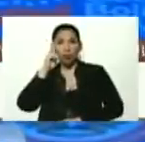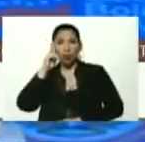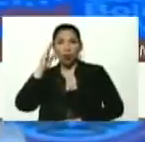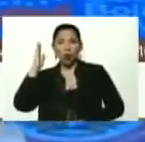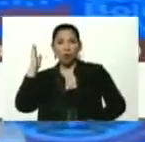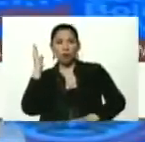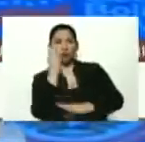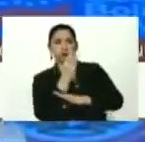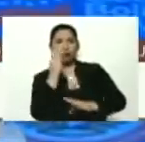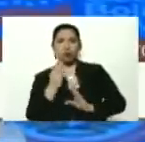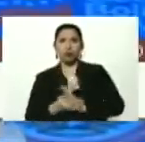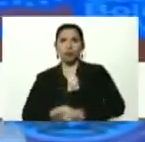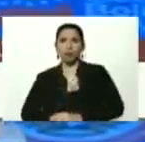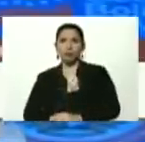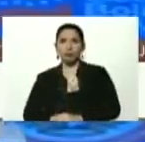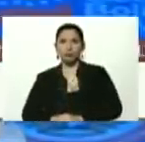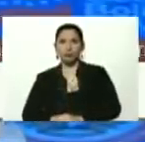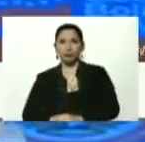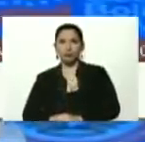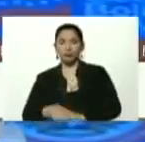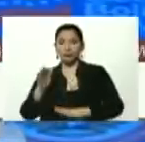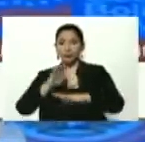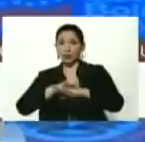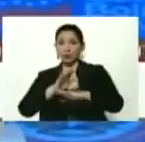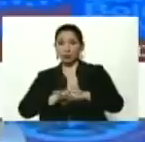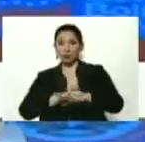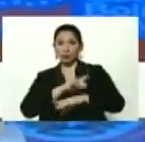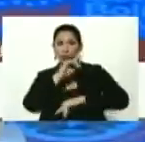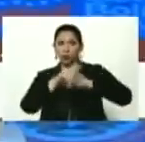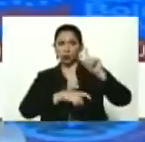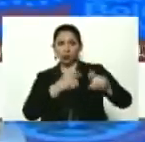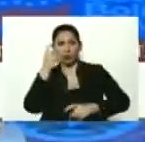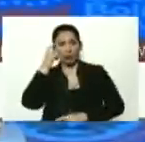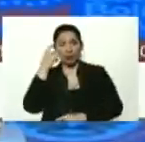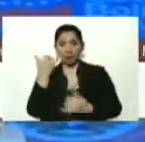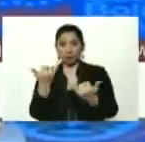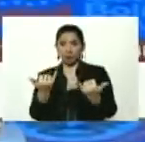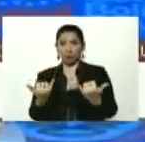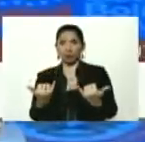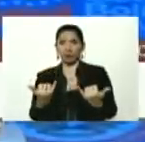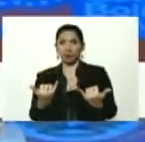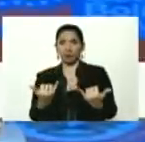interpelación que ocurrió en días muy recientes